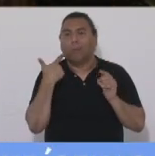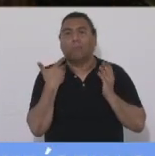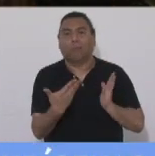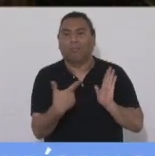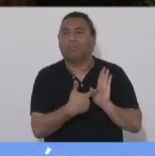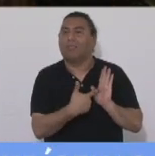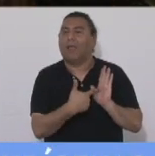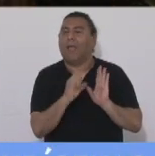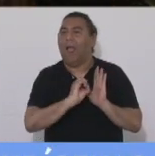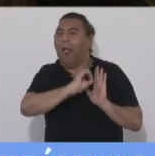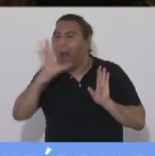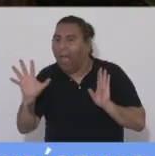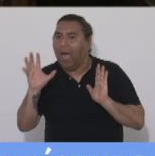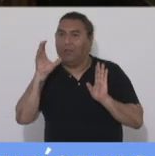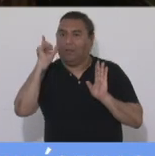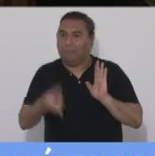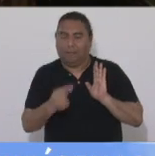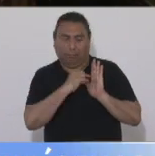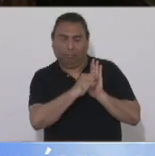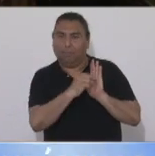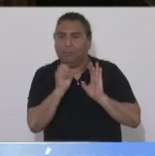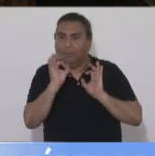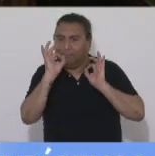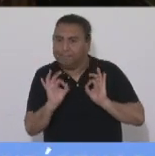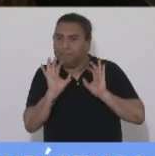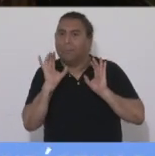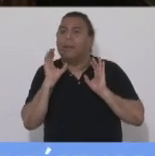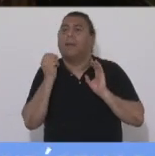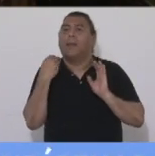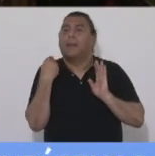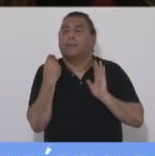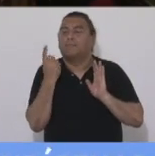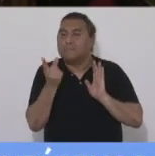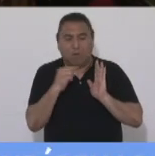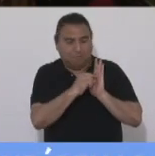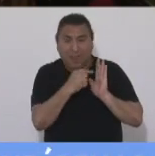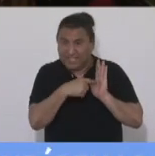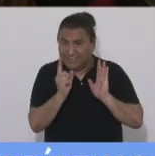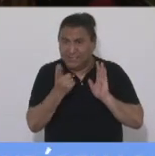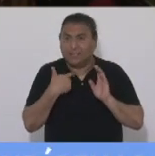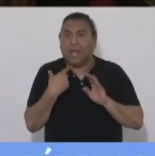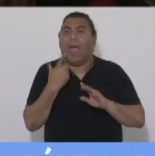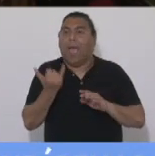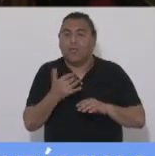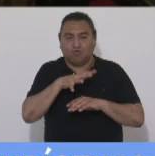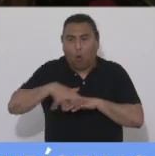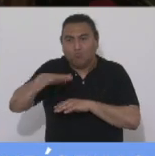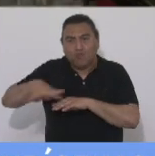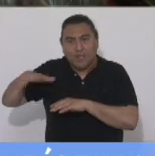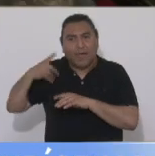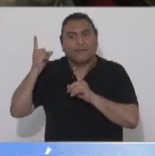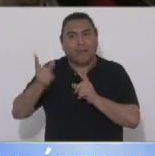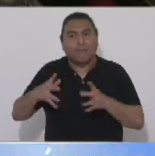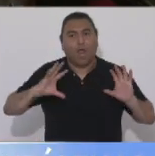precisión a las comunidades, los colectivos,